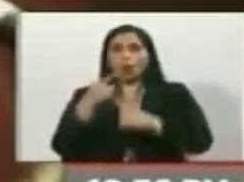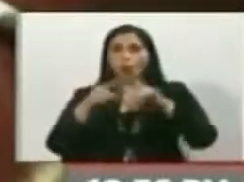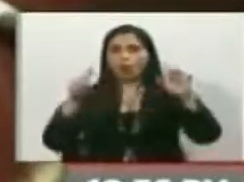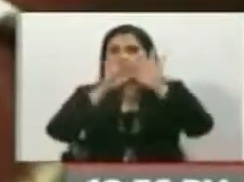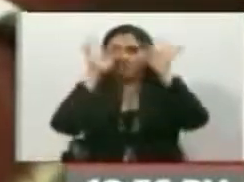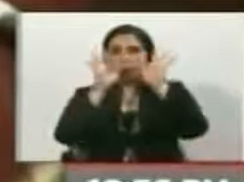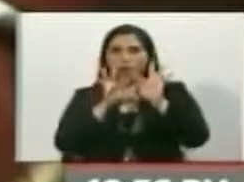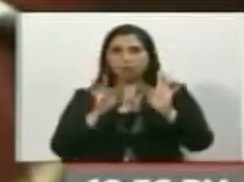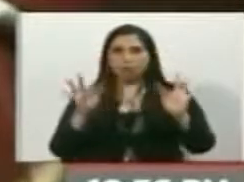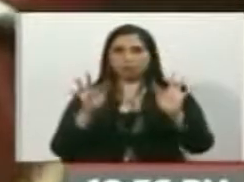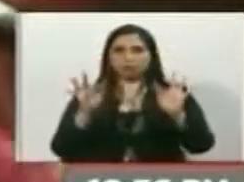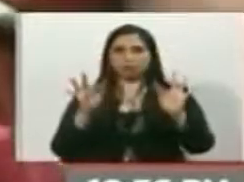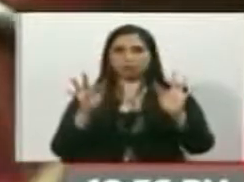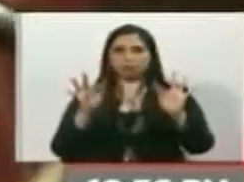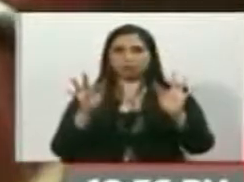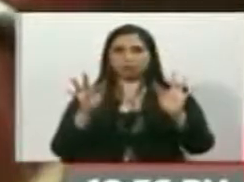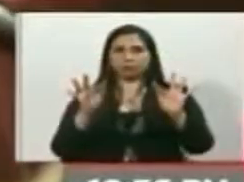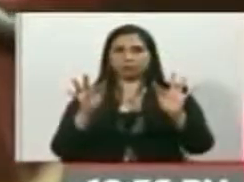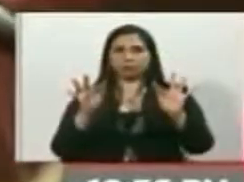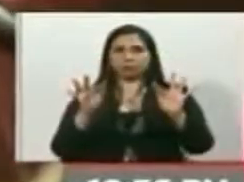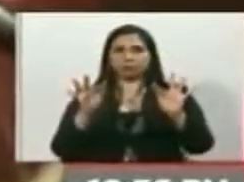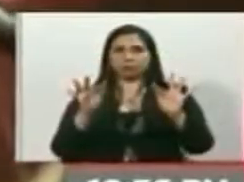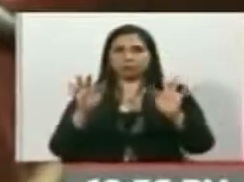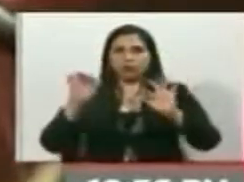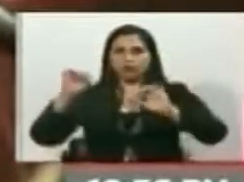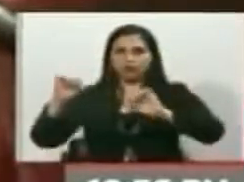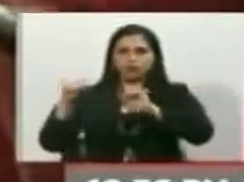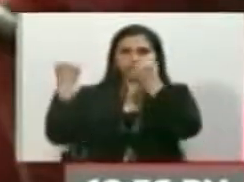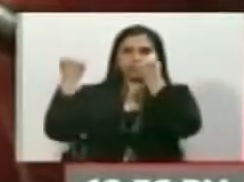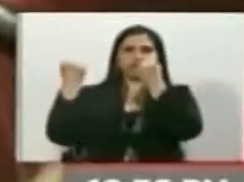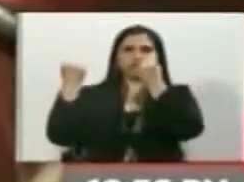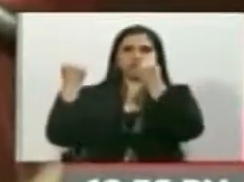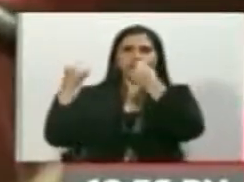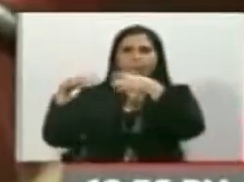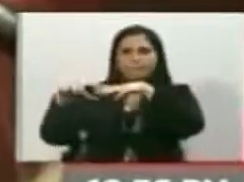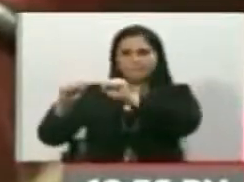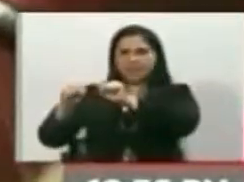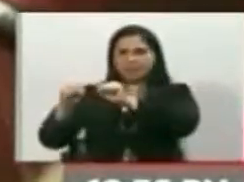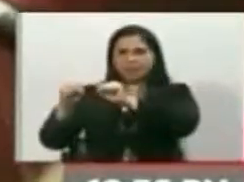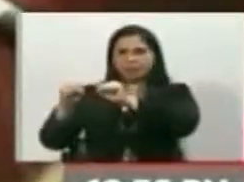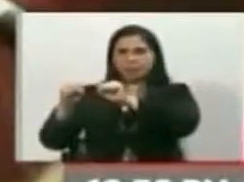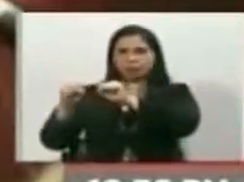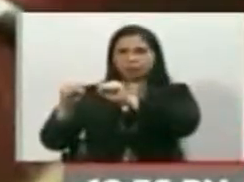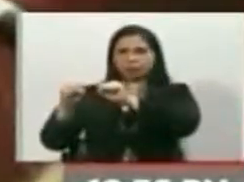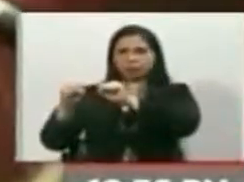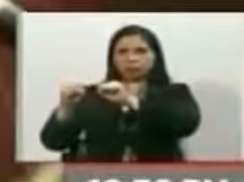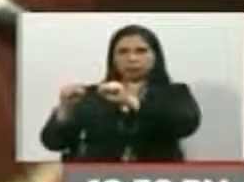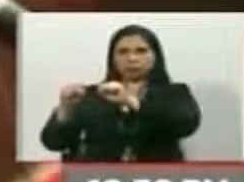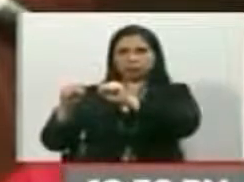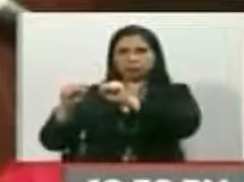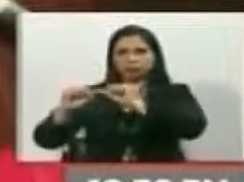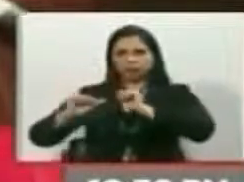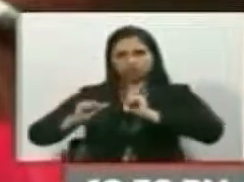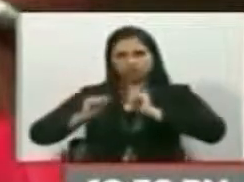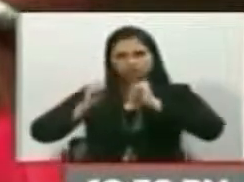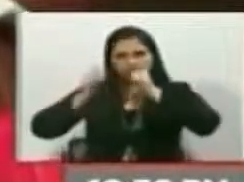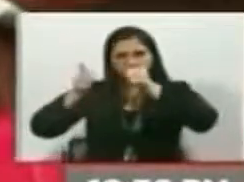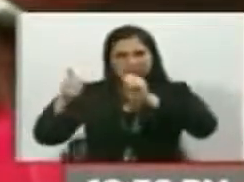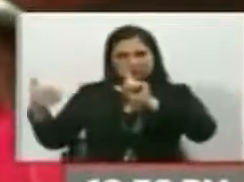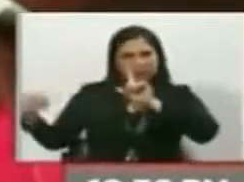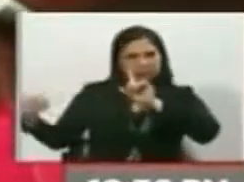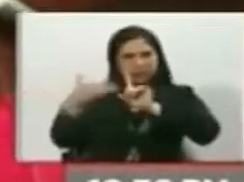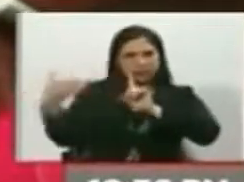manera se oponen al imperialismo comienzan a ser